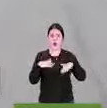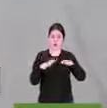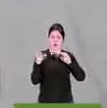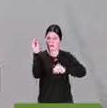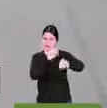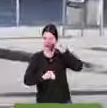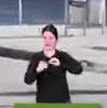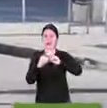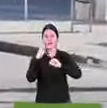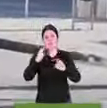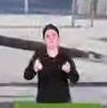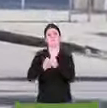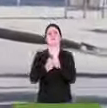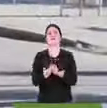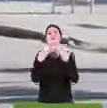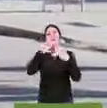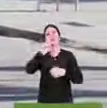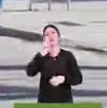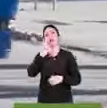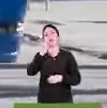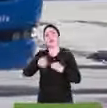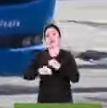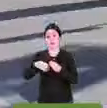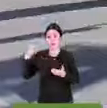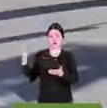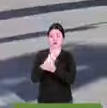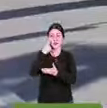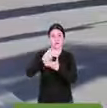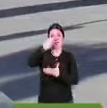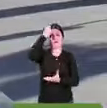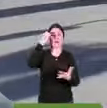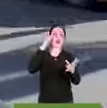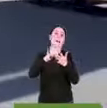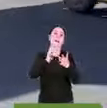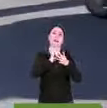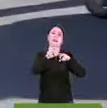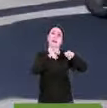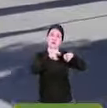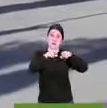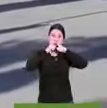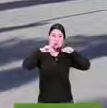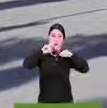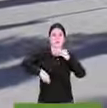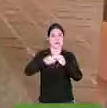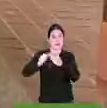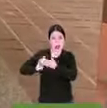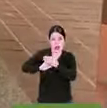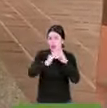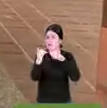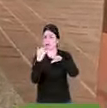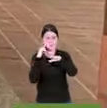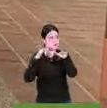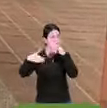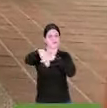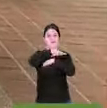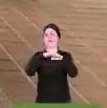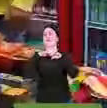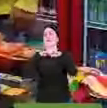espacio público y generar recursos para el transporte público y el mantenimiento de la malla vial. Junto